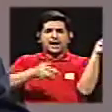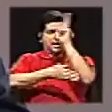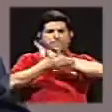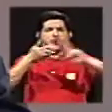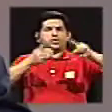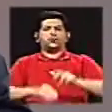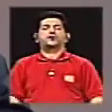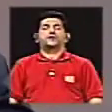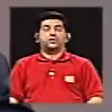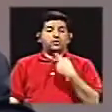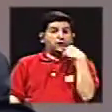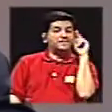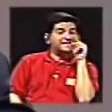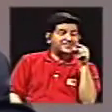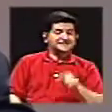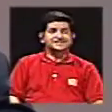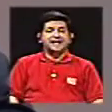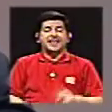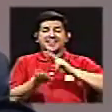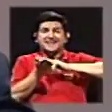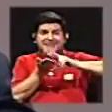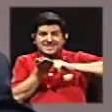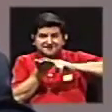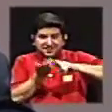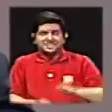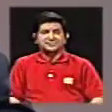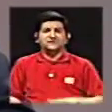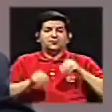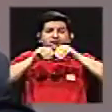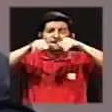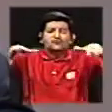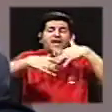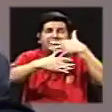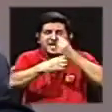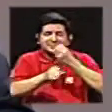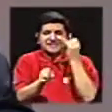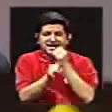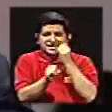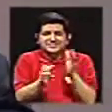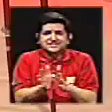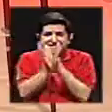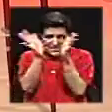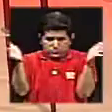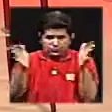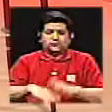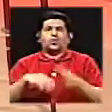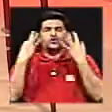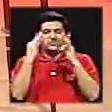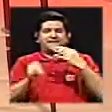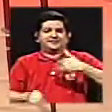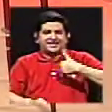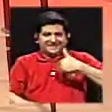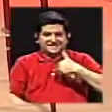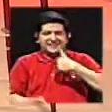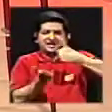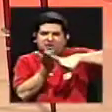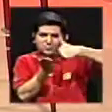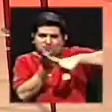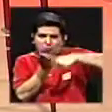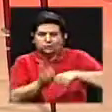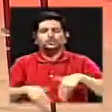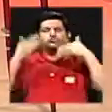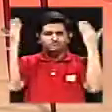que, según el cual el Partido Liberación Nacional está creando una red e instituciones públicas para obtener votos. Les